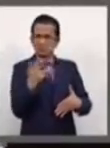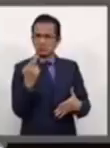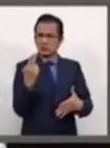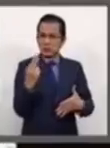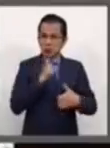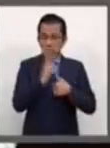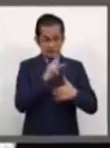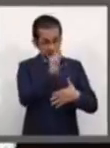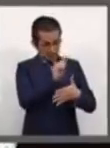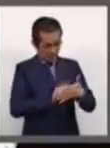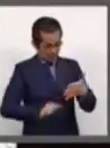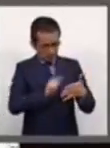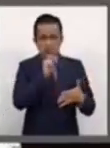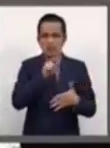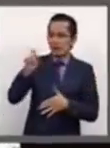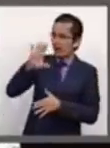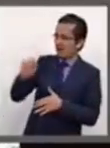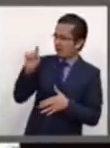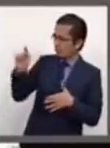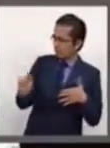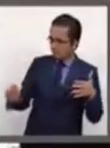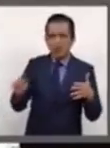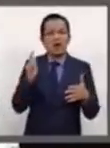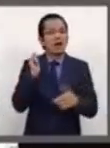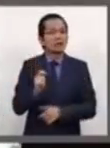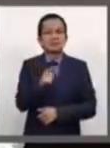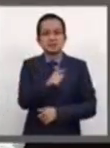de África, de Odebrecht.